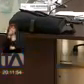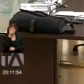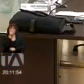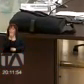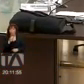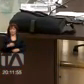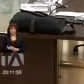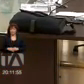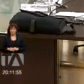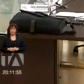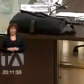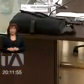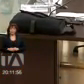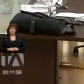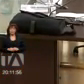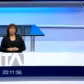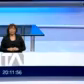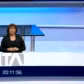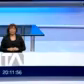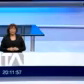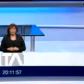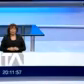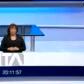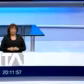Quito, Freddy Paredes, 24 horas.